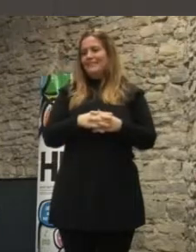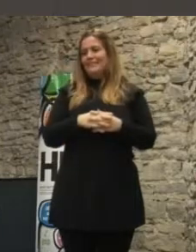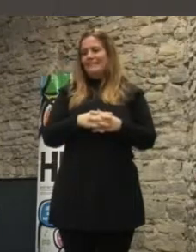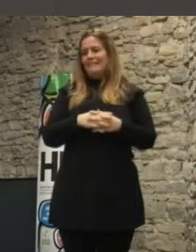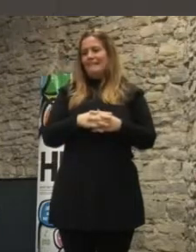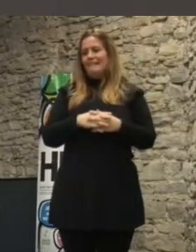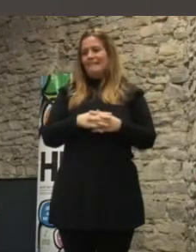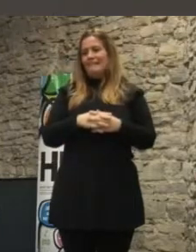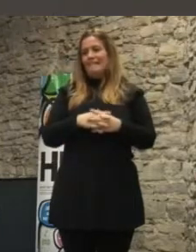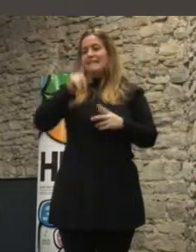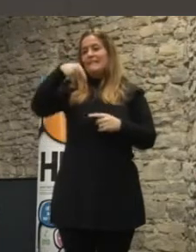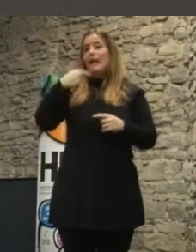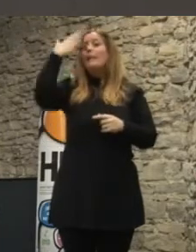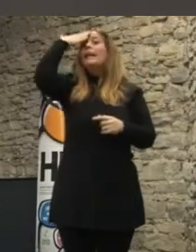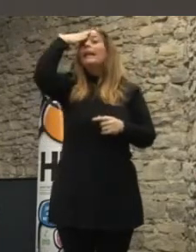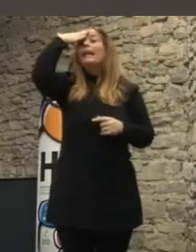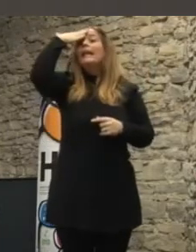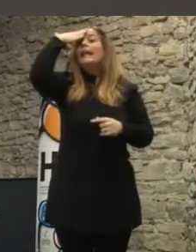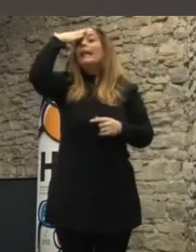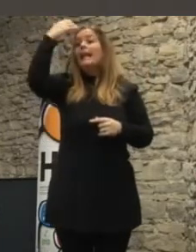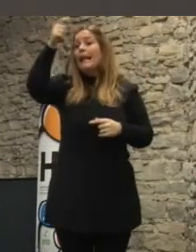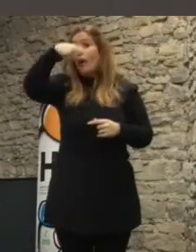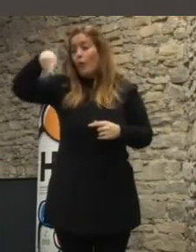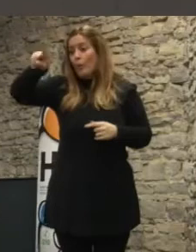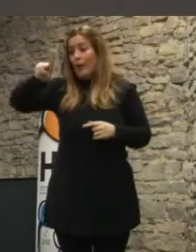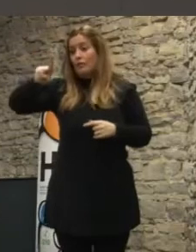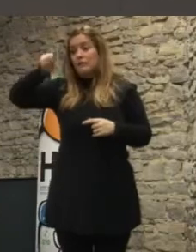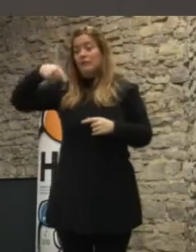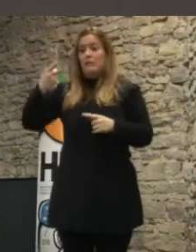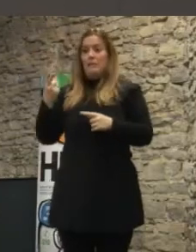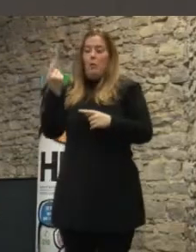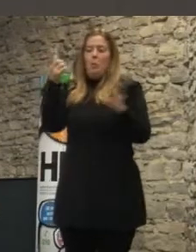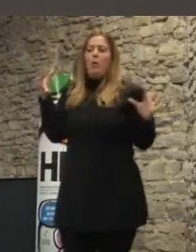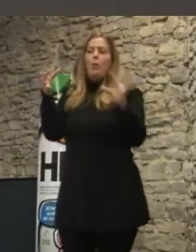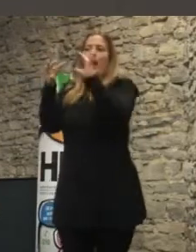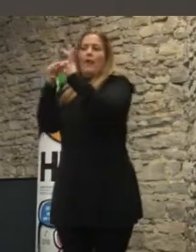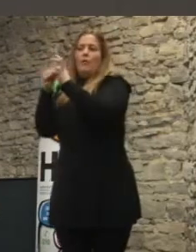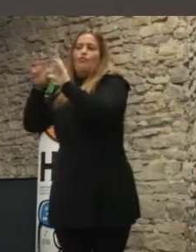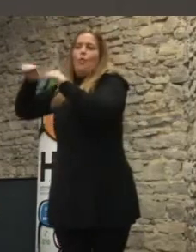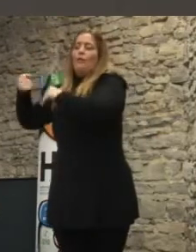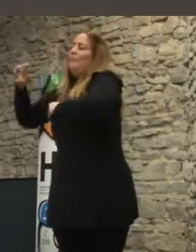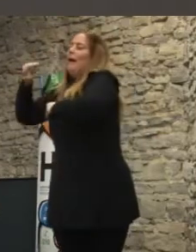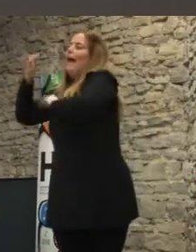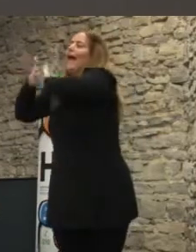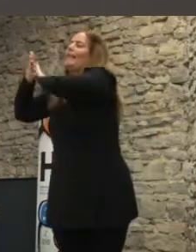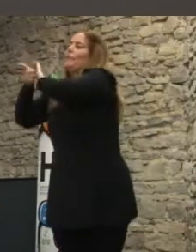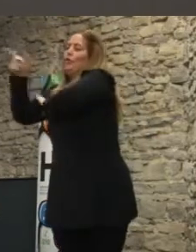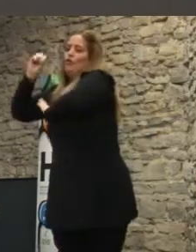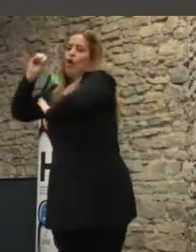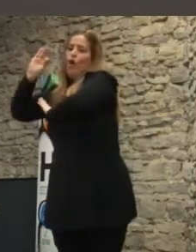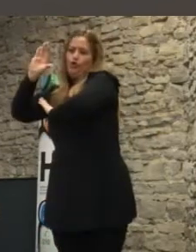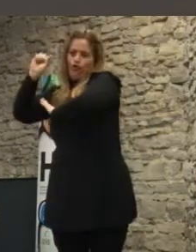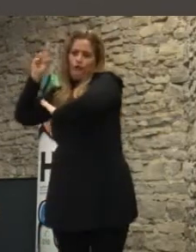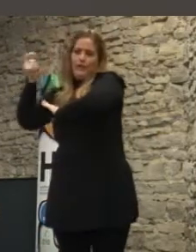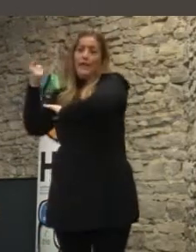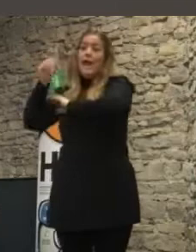Y bueno, recordaros, y cojo al hilo de una de las últimas intervenciones de Óscar, la próxima jornada es el 14 de